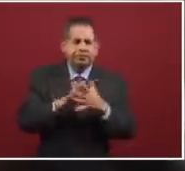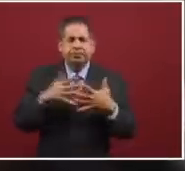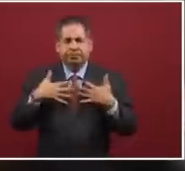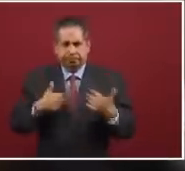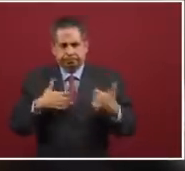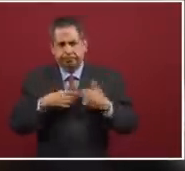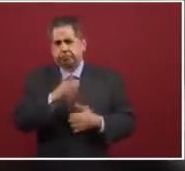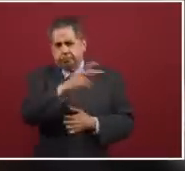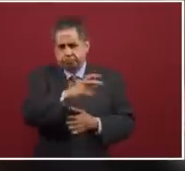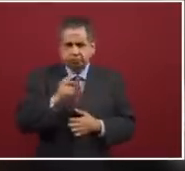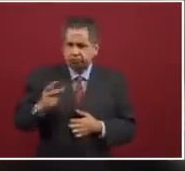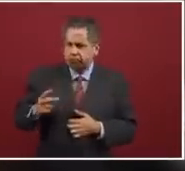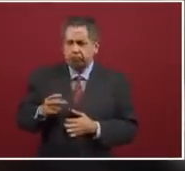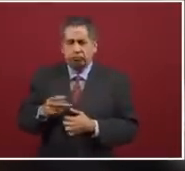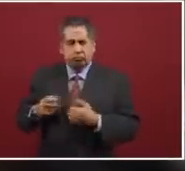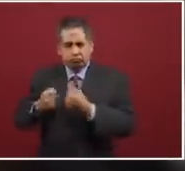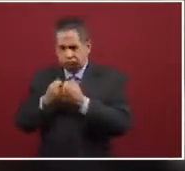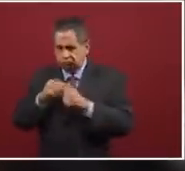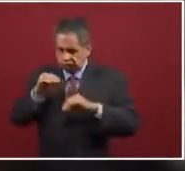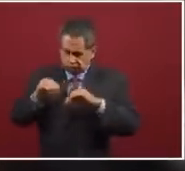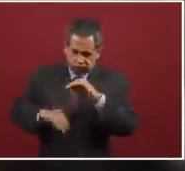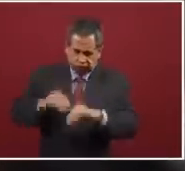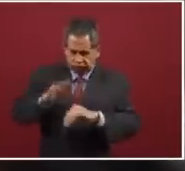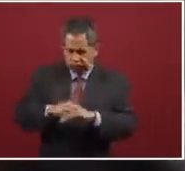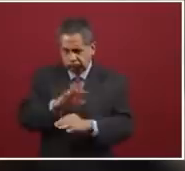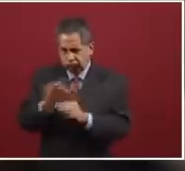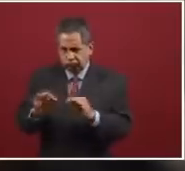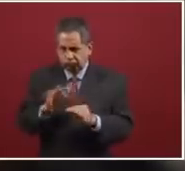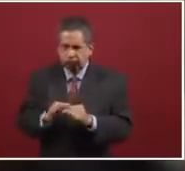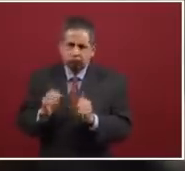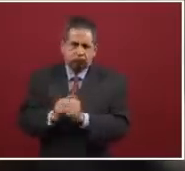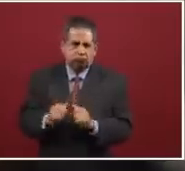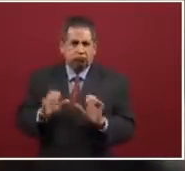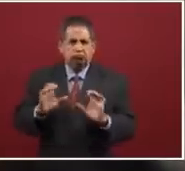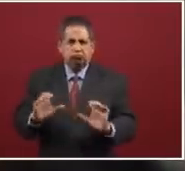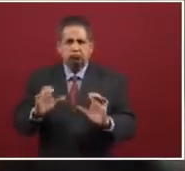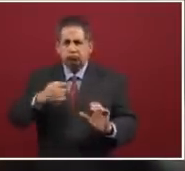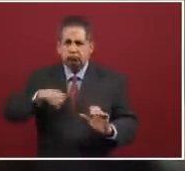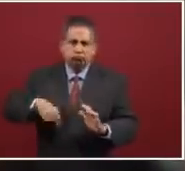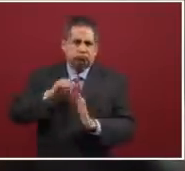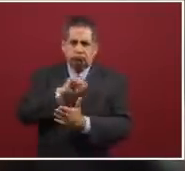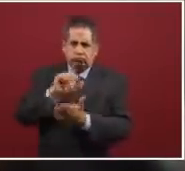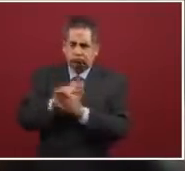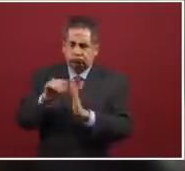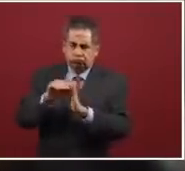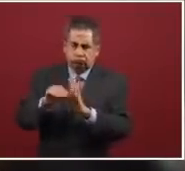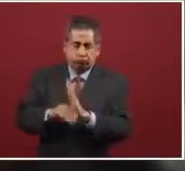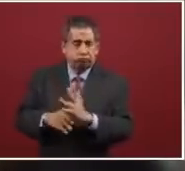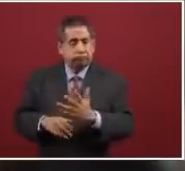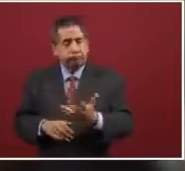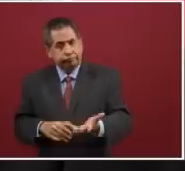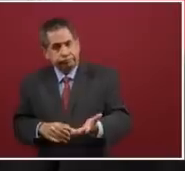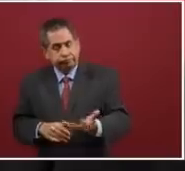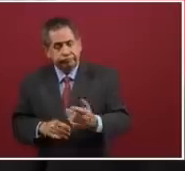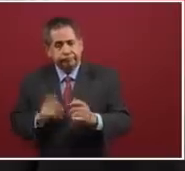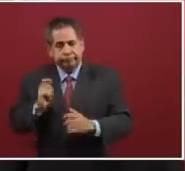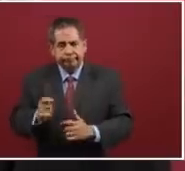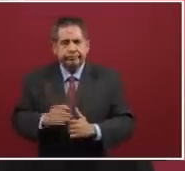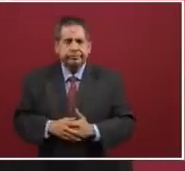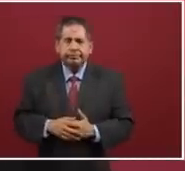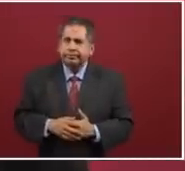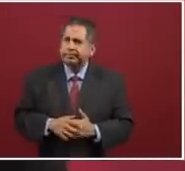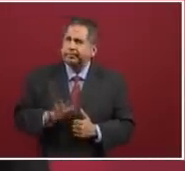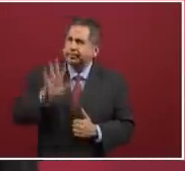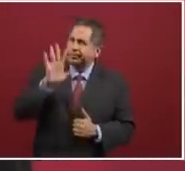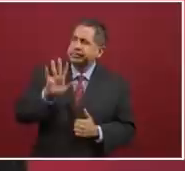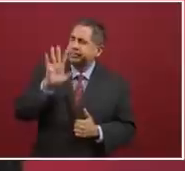entendimiento de aplicar de forma más sistemática, más cuidadosa nuestras leyes. O sea que aparentemente sí